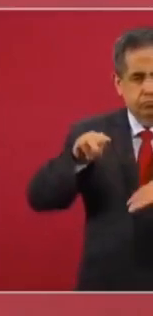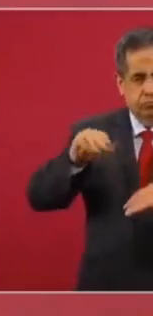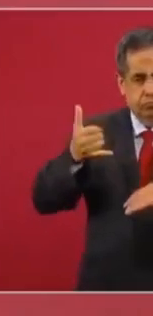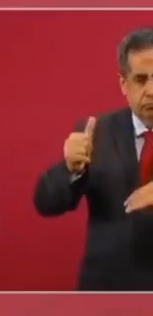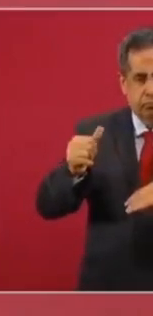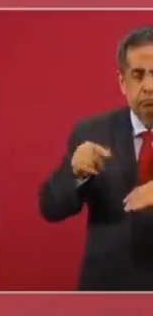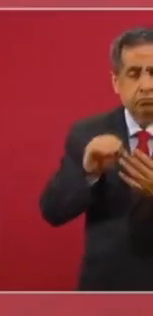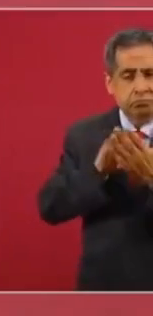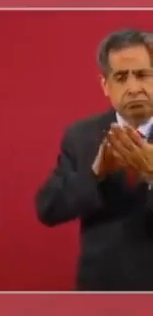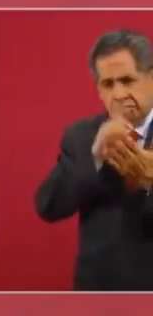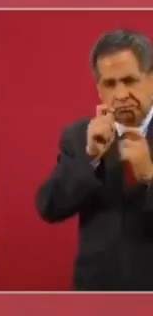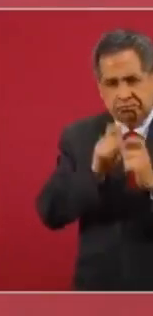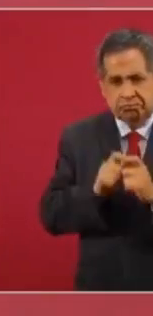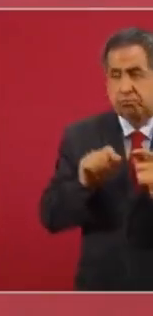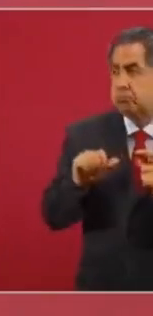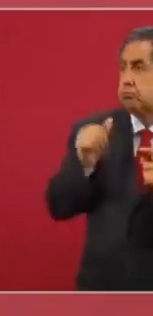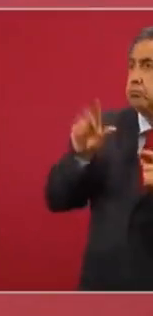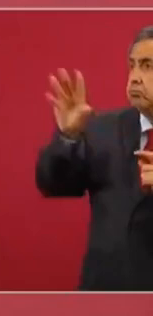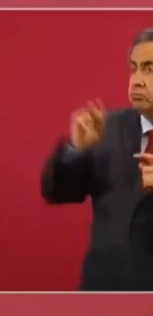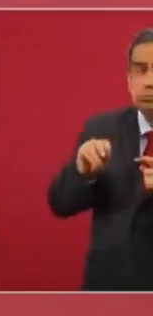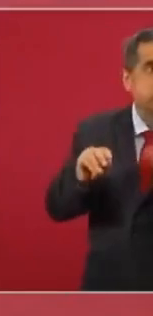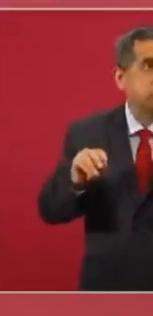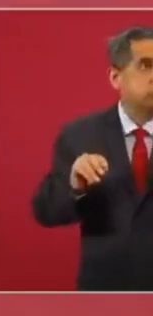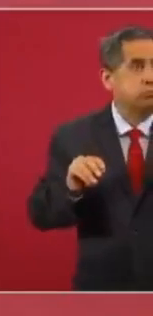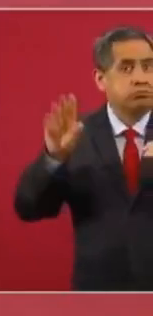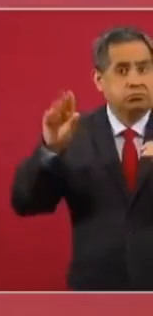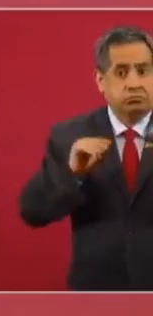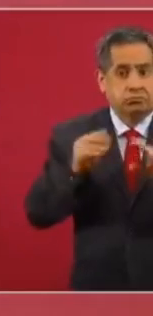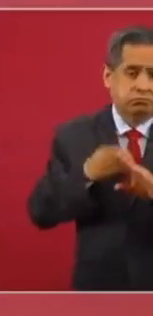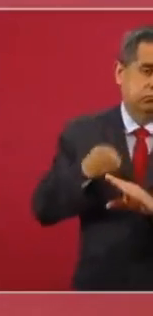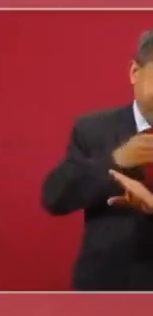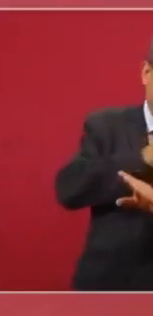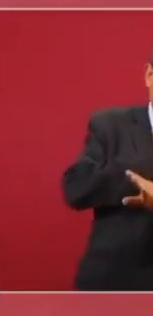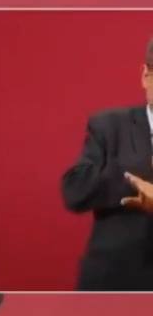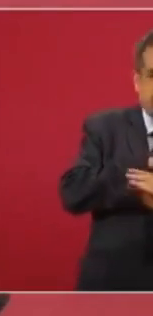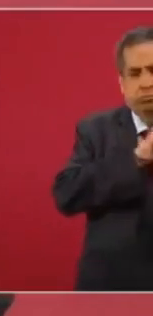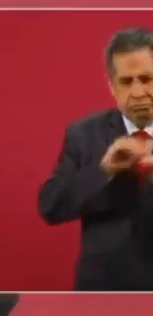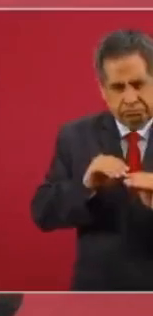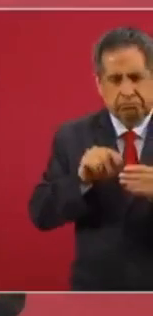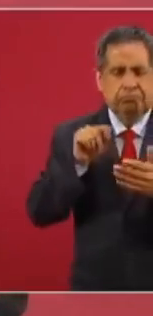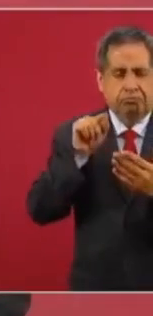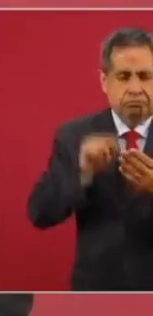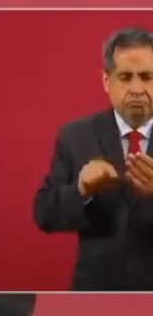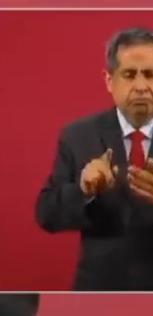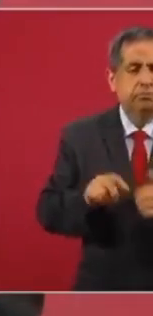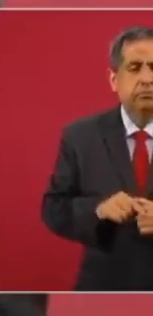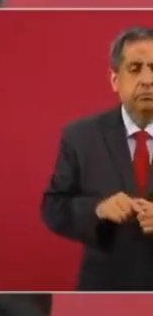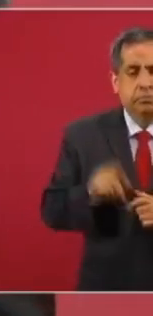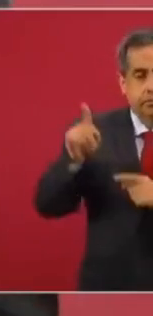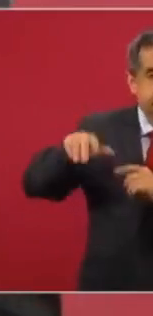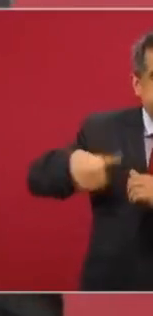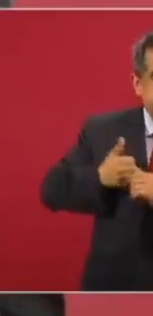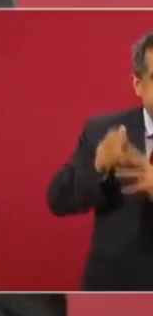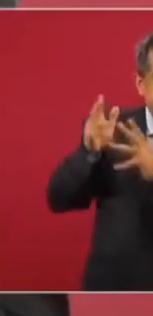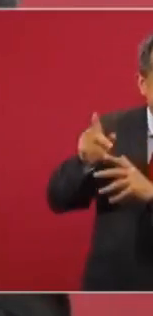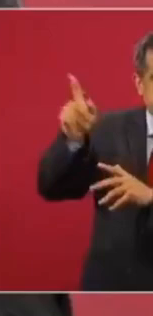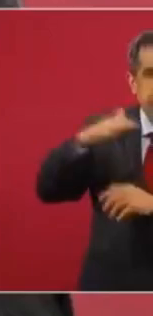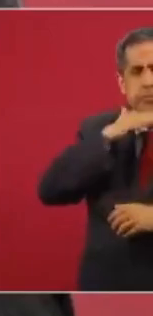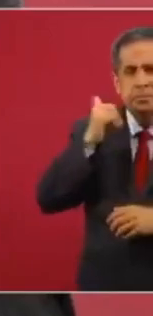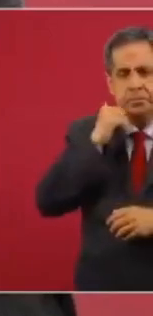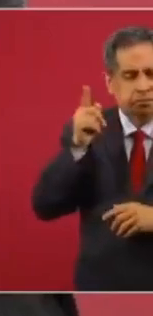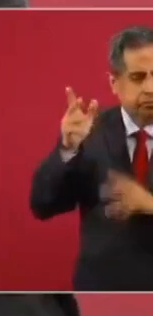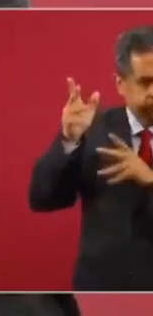Es un códice incluso copiado de otros que datan de tiempo atrás y lo tienen en